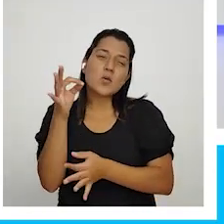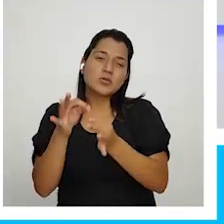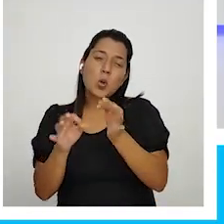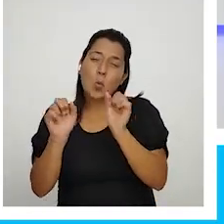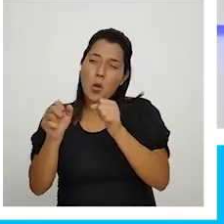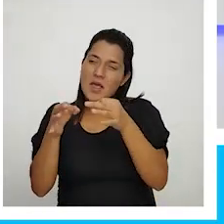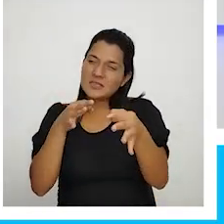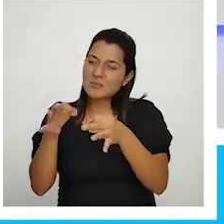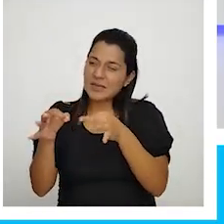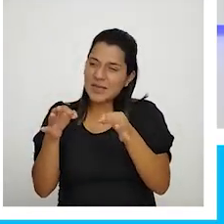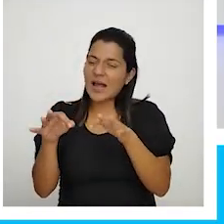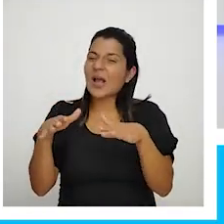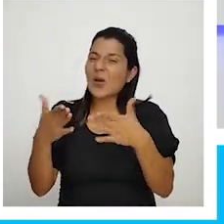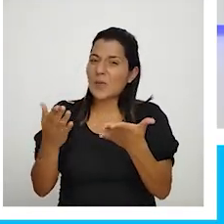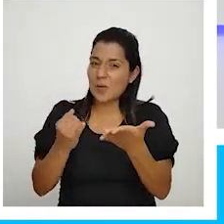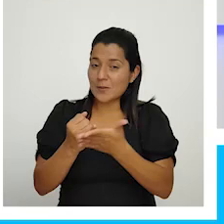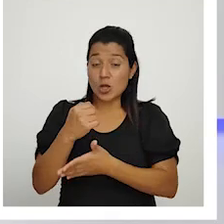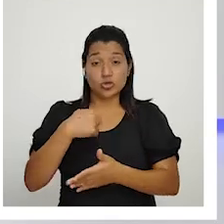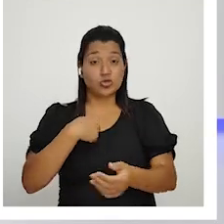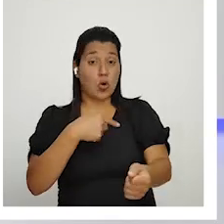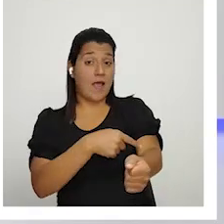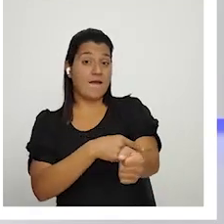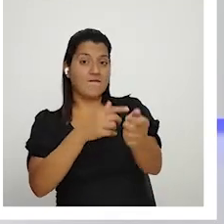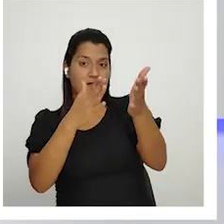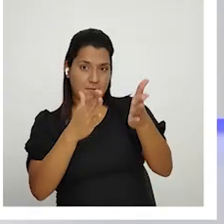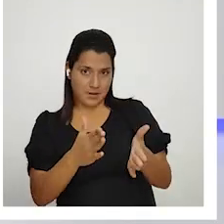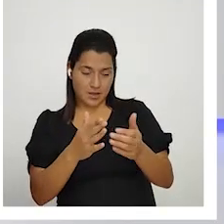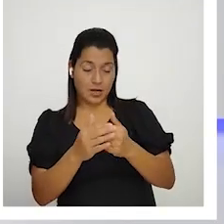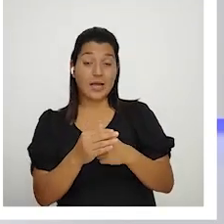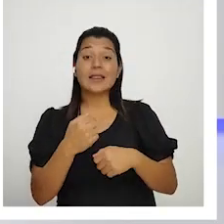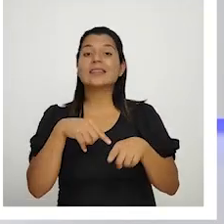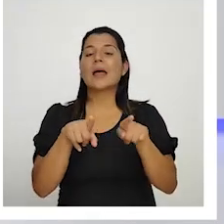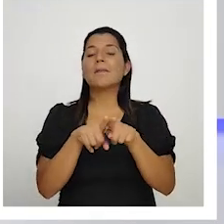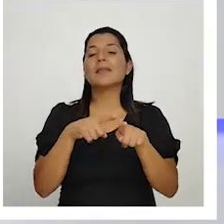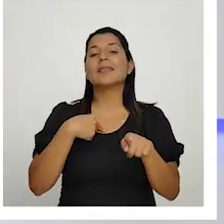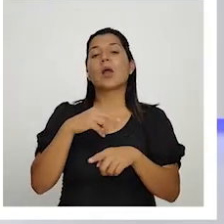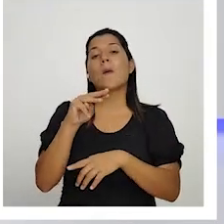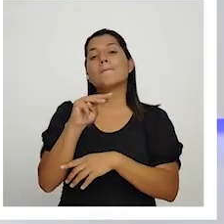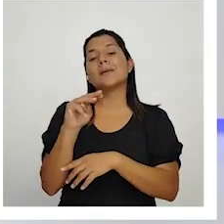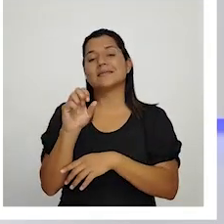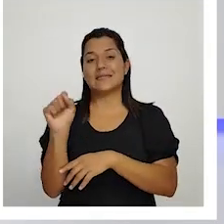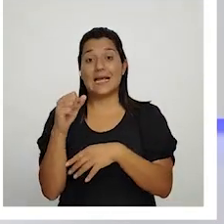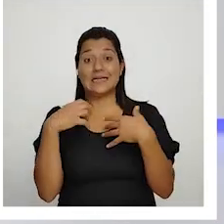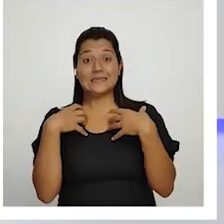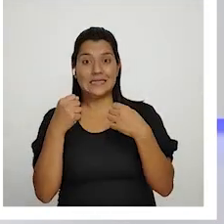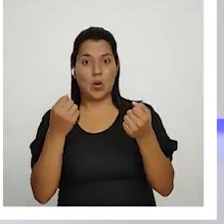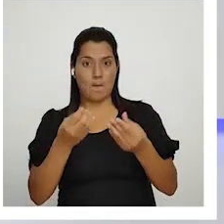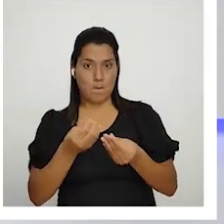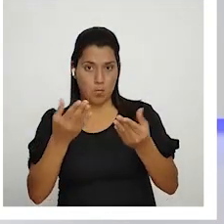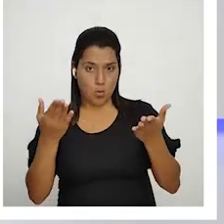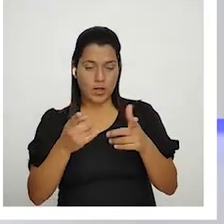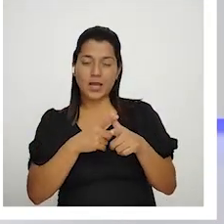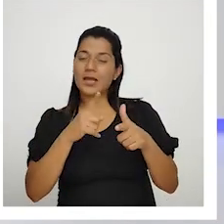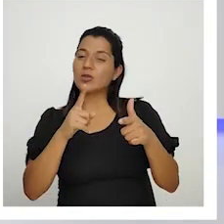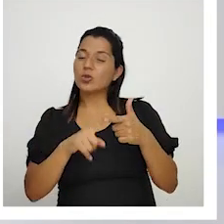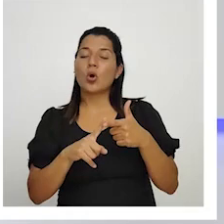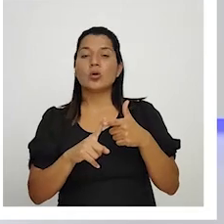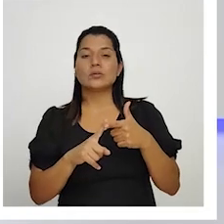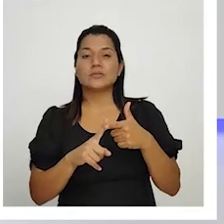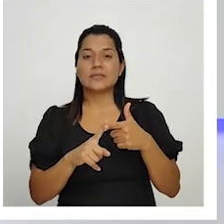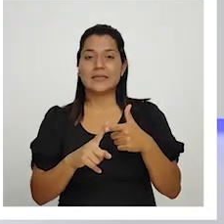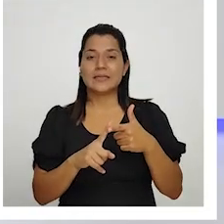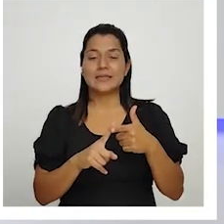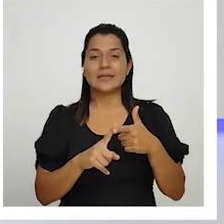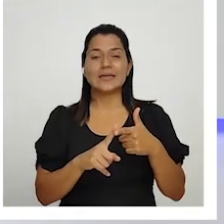esa investigación. Bueno, yo soy enfermera, como dijiste. Además, tengo una maestría en salud pública. Entonces, toda la parte siempre de